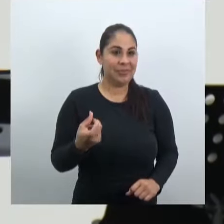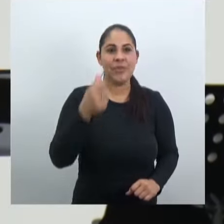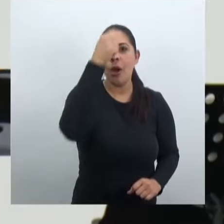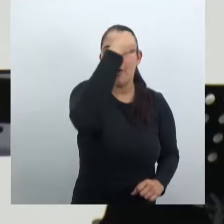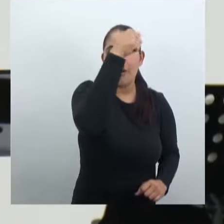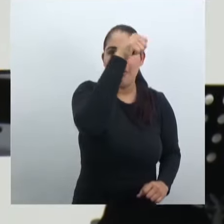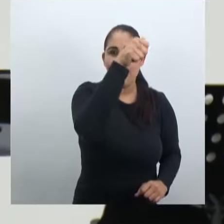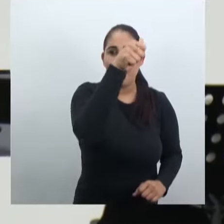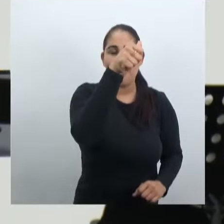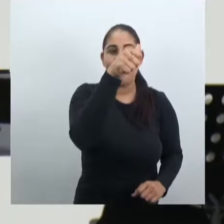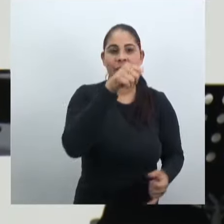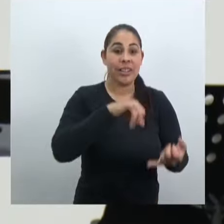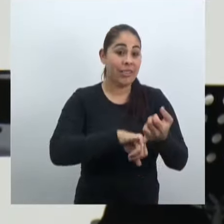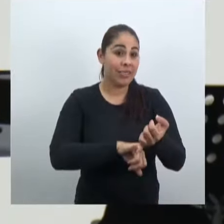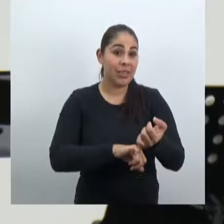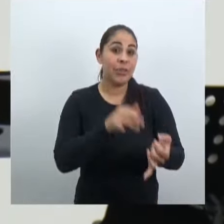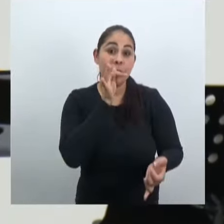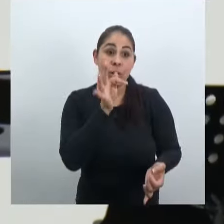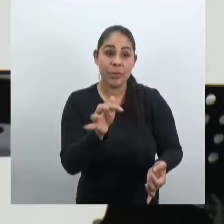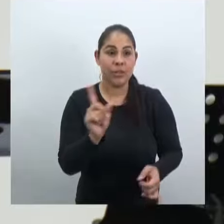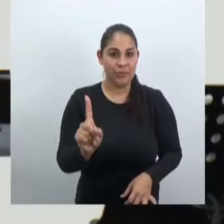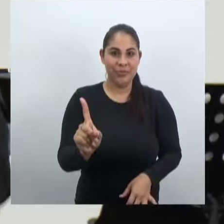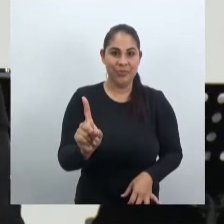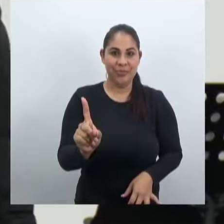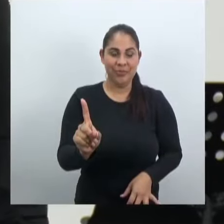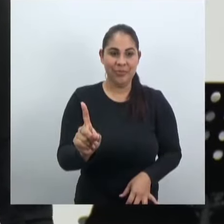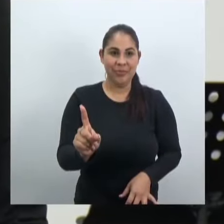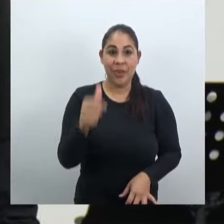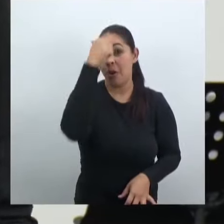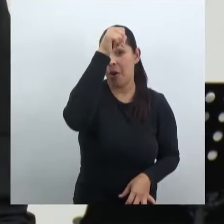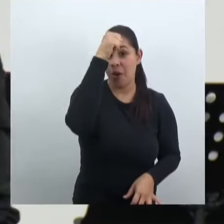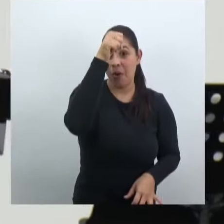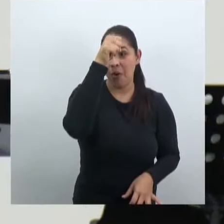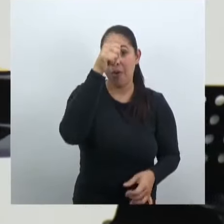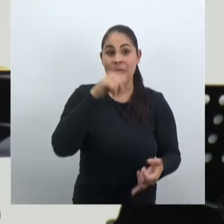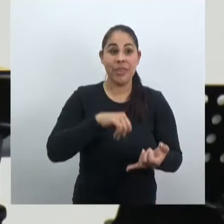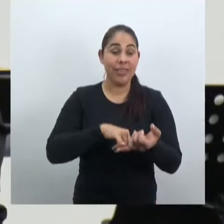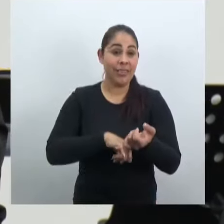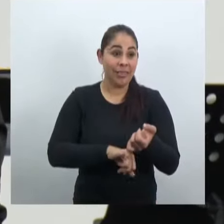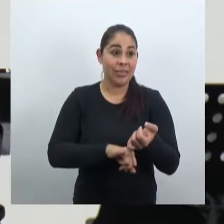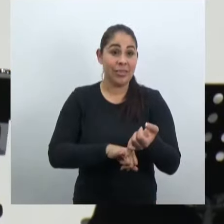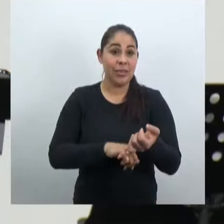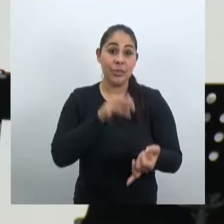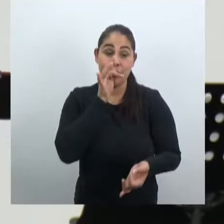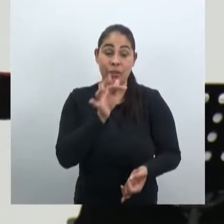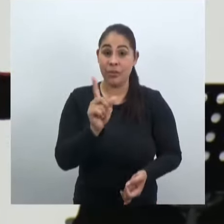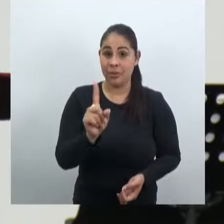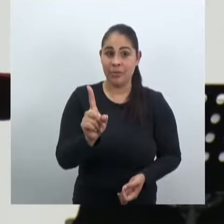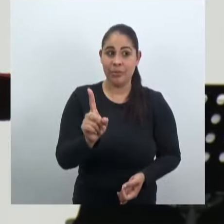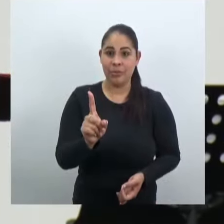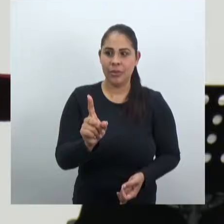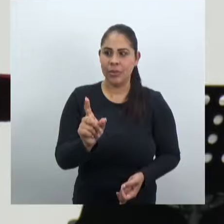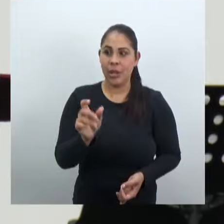déjame solo tocar esto. Solo voy a tocar esto. Mira, hombres que no estáis casados, ninguna mujer busca